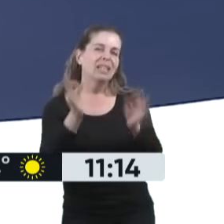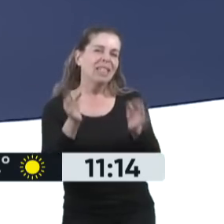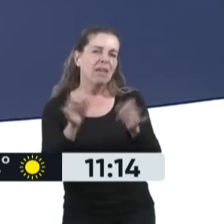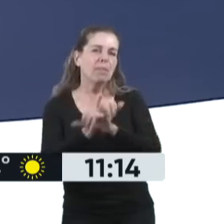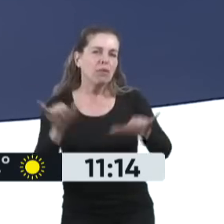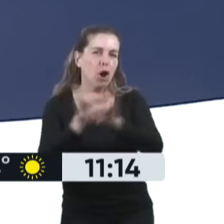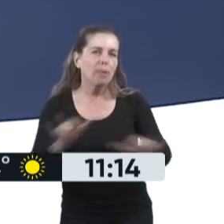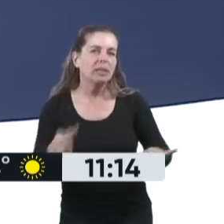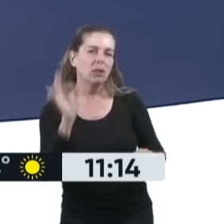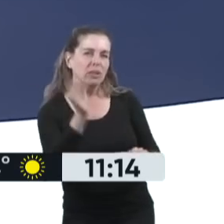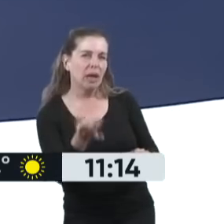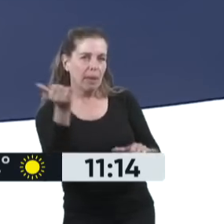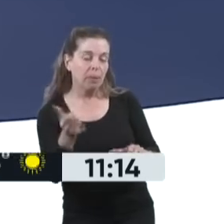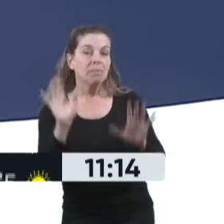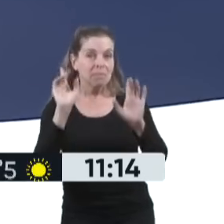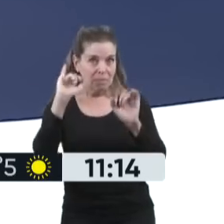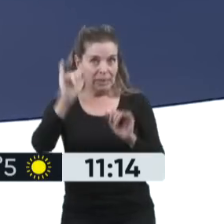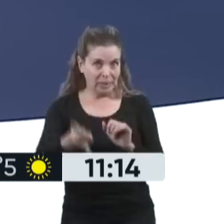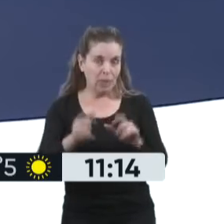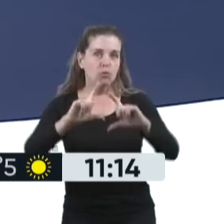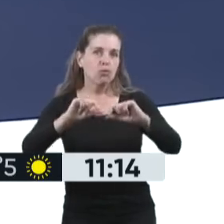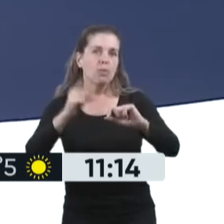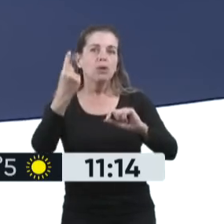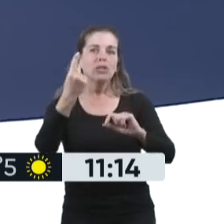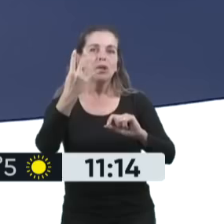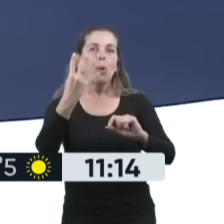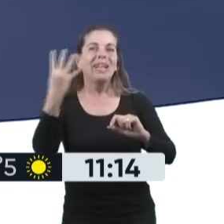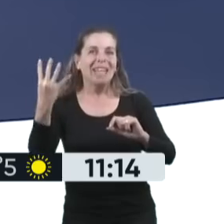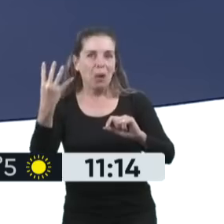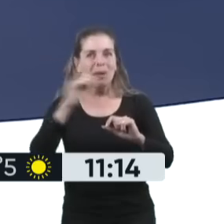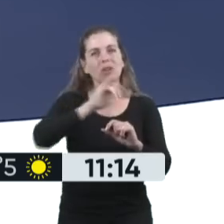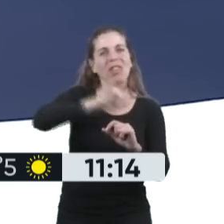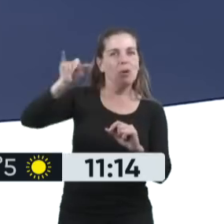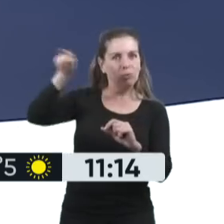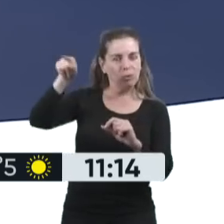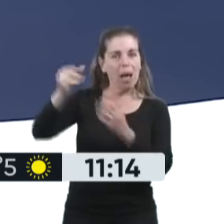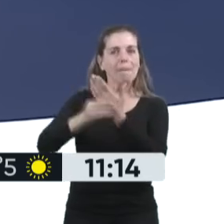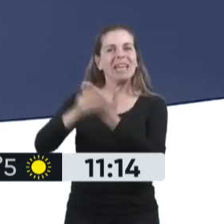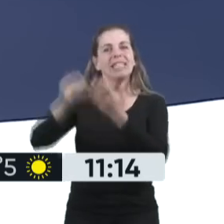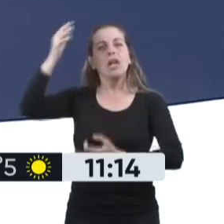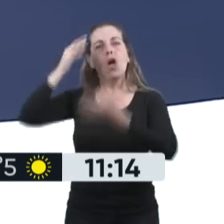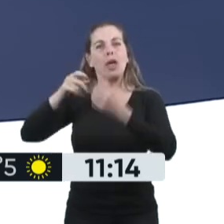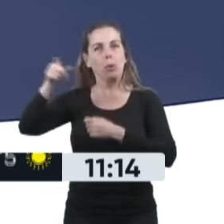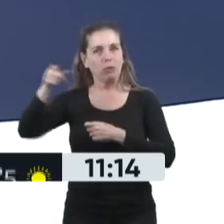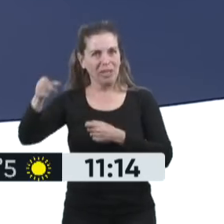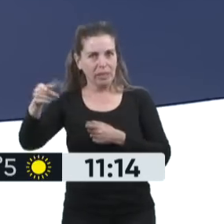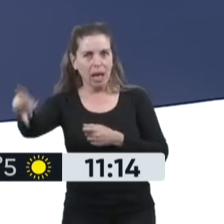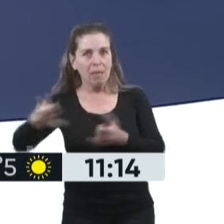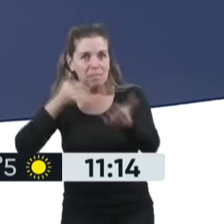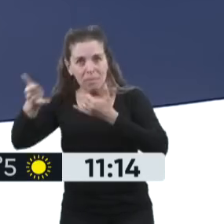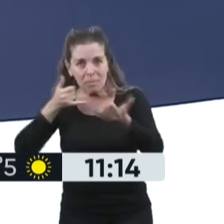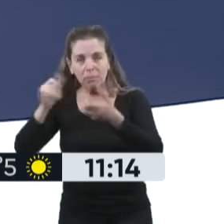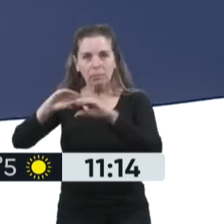conocido, la línea 144, que hoy depende del Ministerio de Justicia, está recibiendo